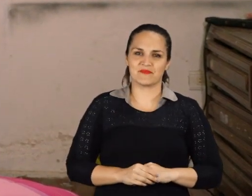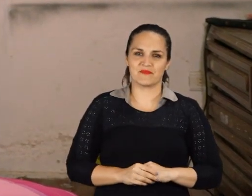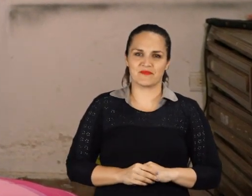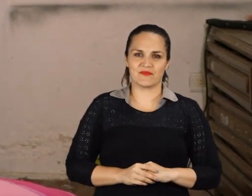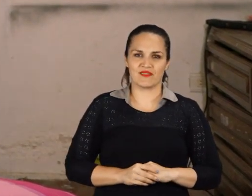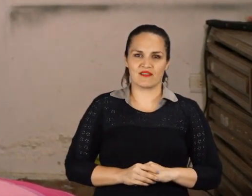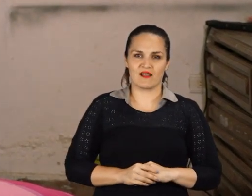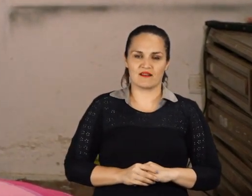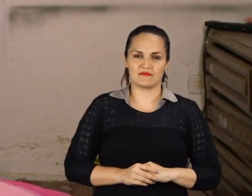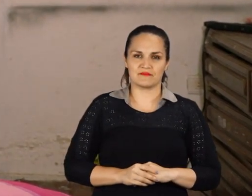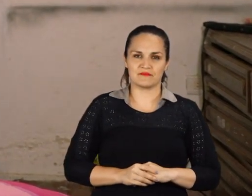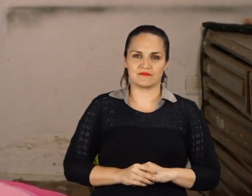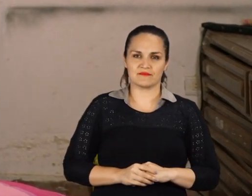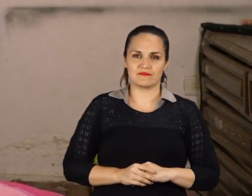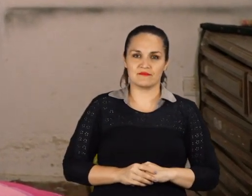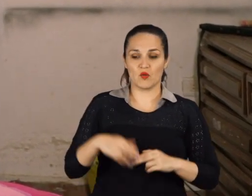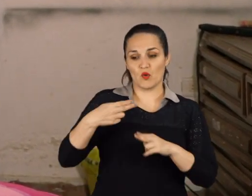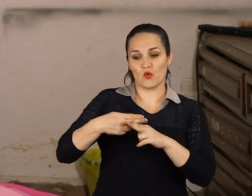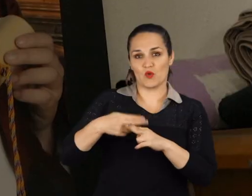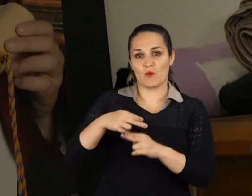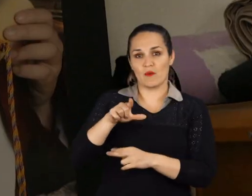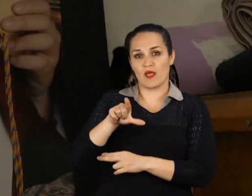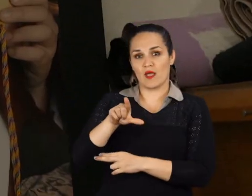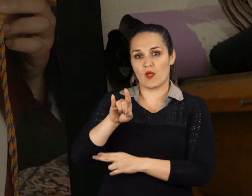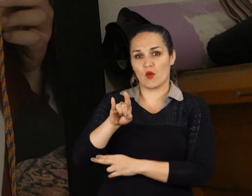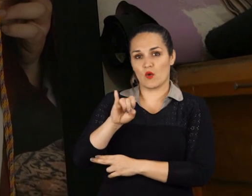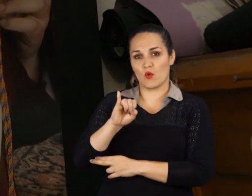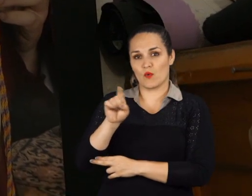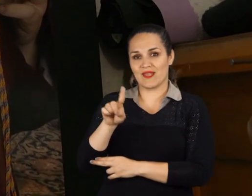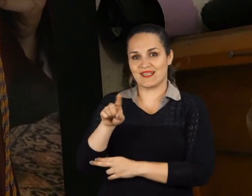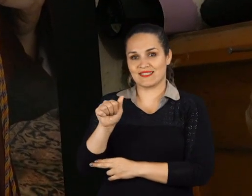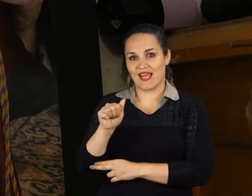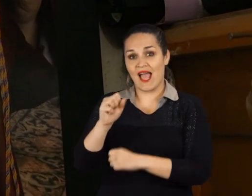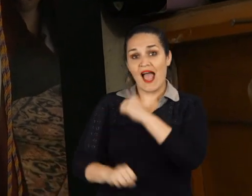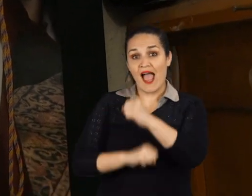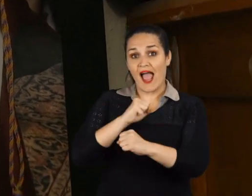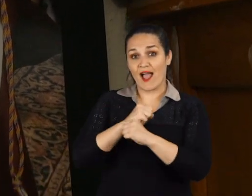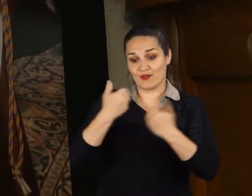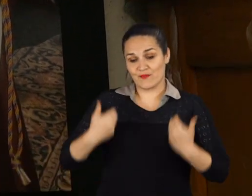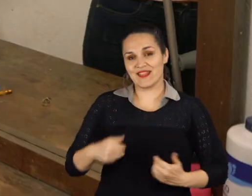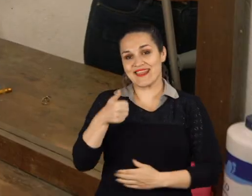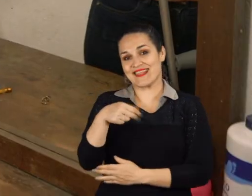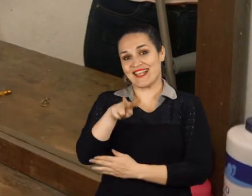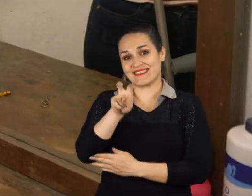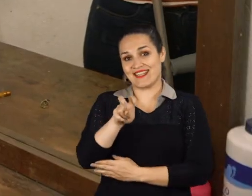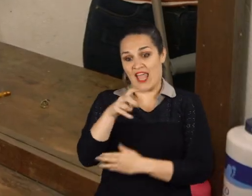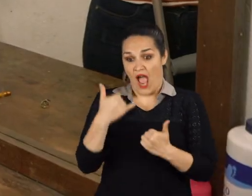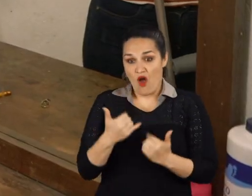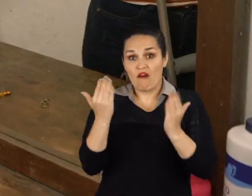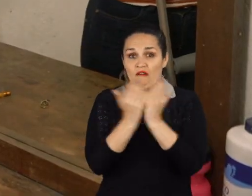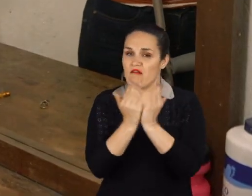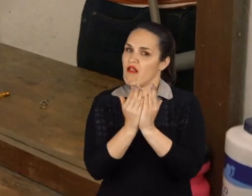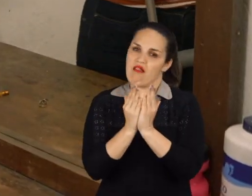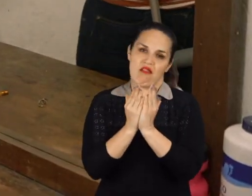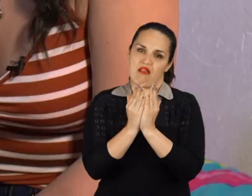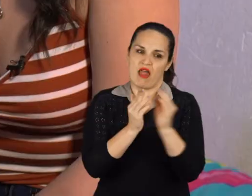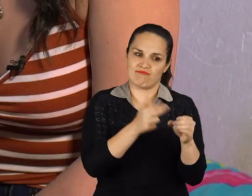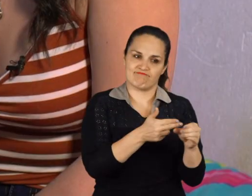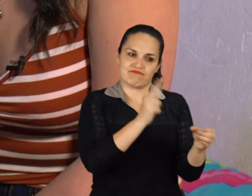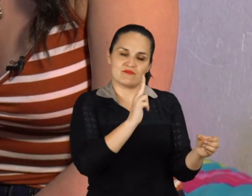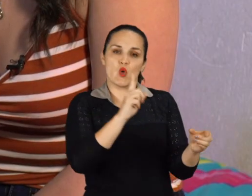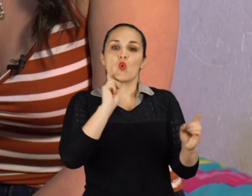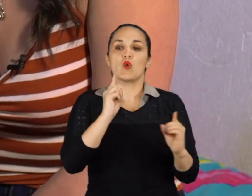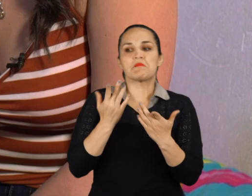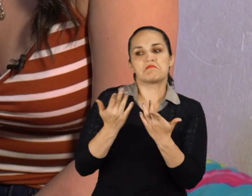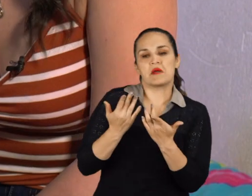Mi nombre es Luisa Ruiz, tengo 17 años. Ahorita no estoy estudiando porque estaba esperando la cirugía y pues si se da la oportunidad, pues